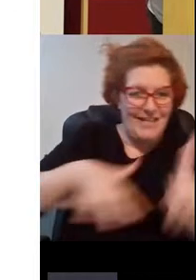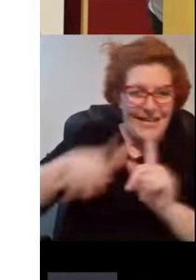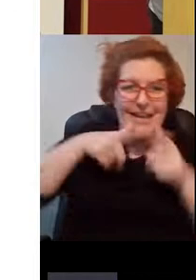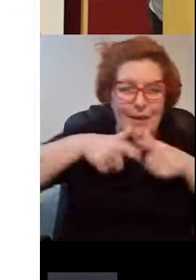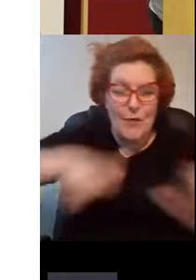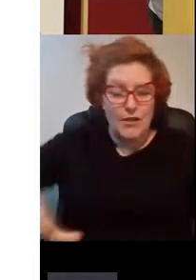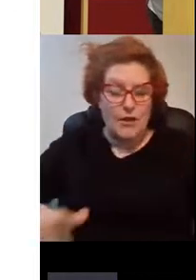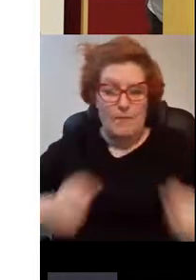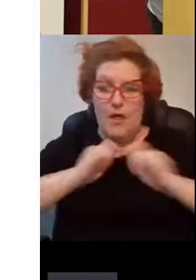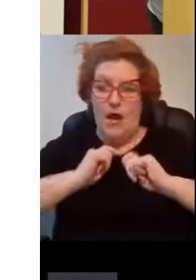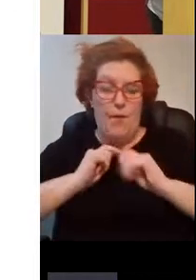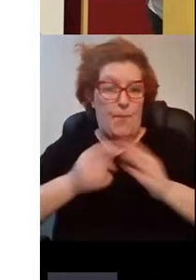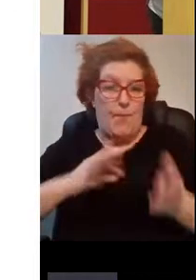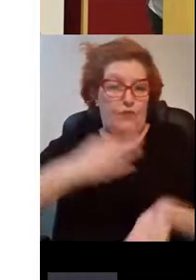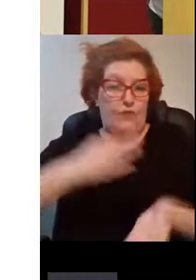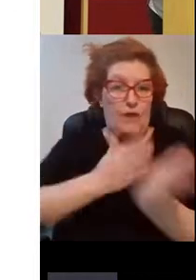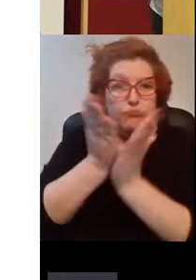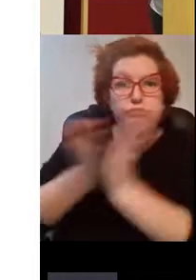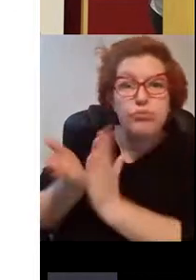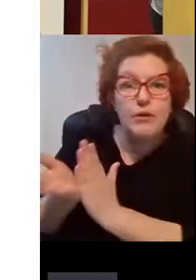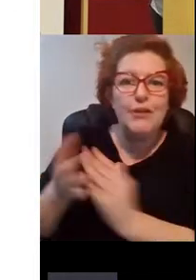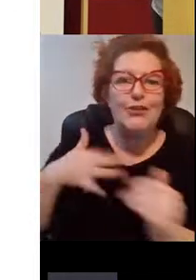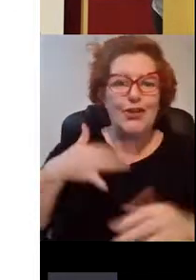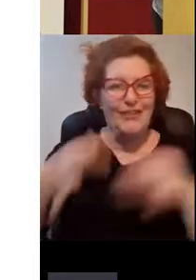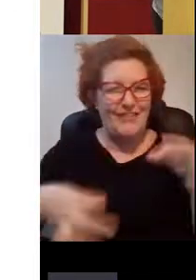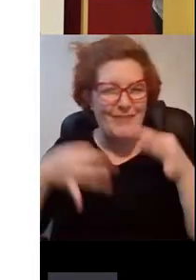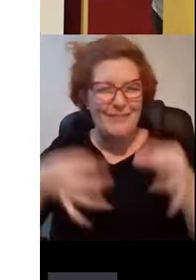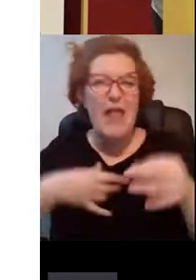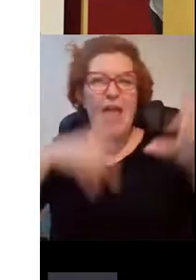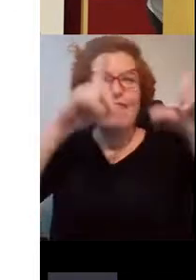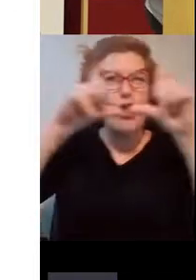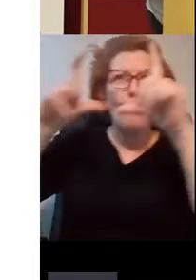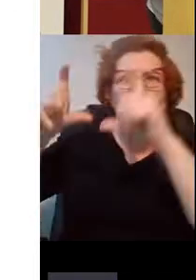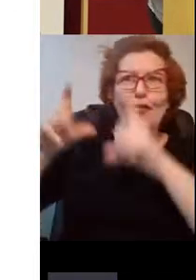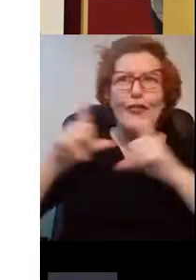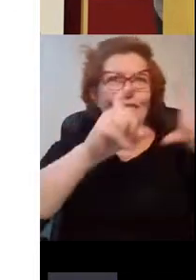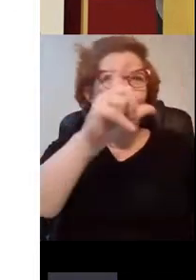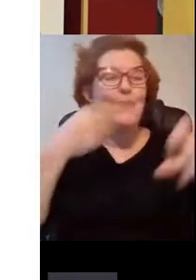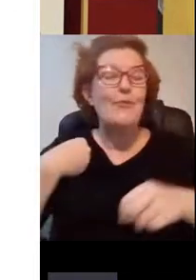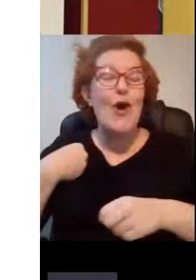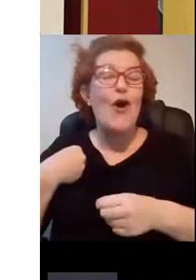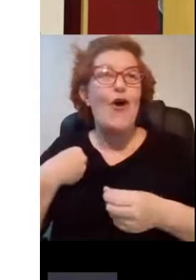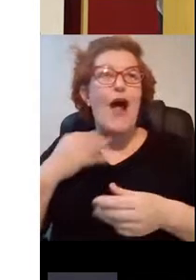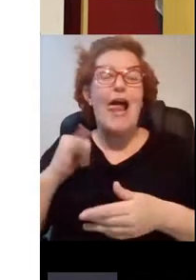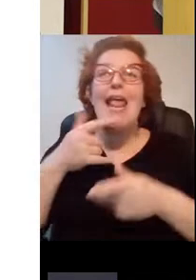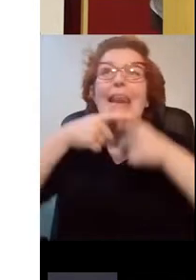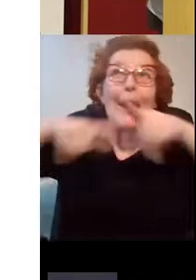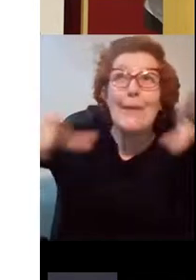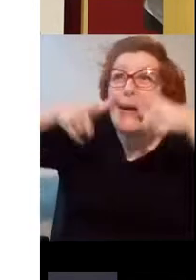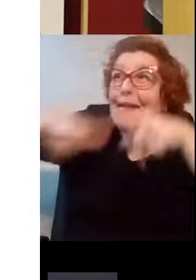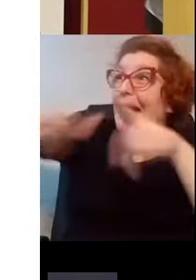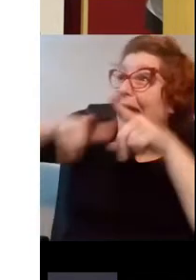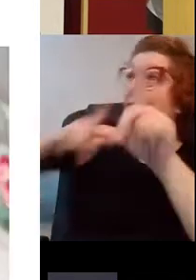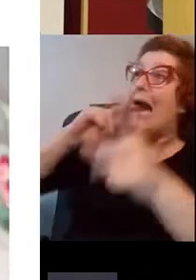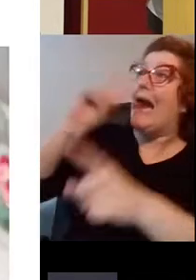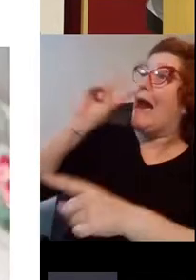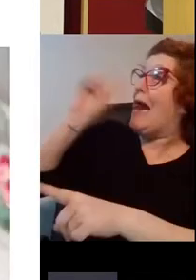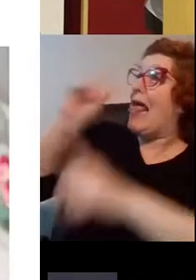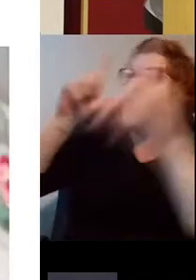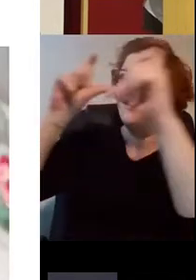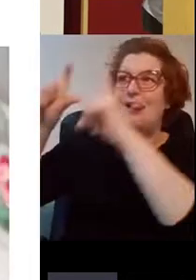tantas posibilidades. Yo voy siempre también fotografiando todas esas muestras lingüísticas, es otro